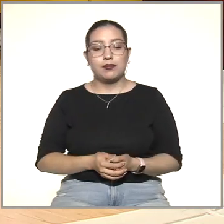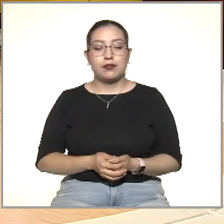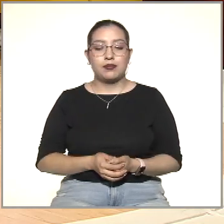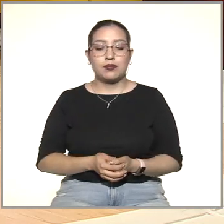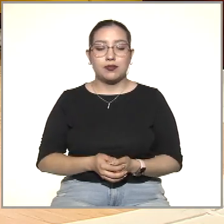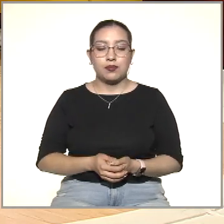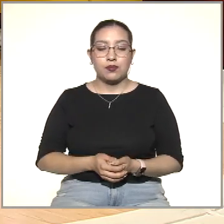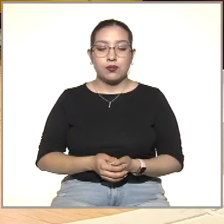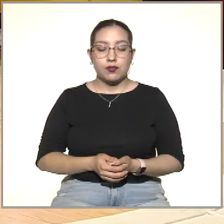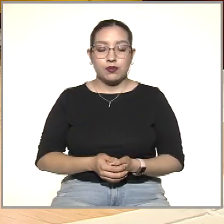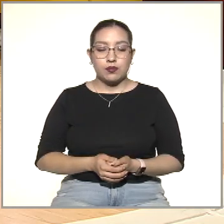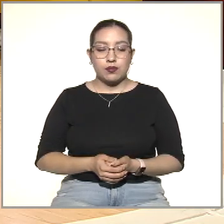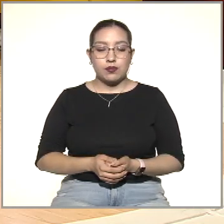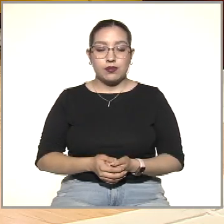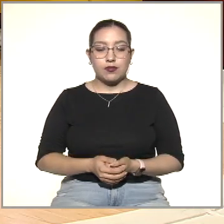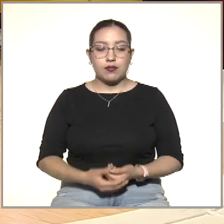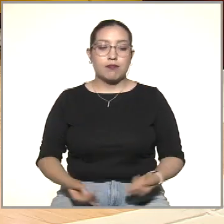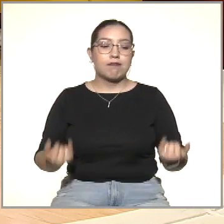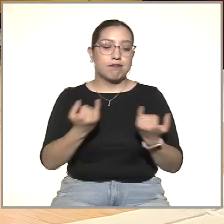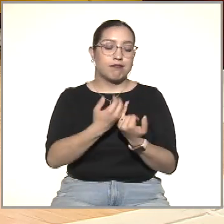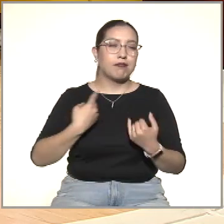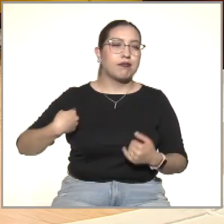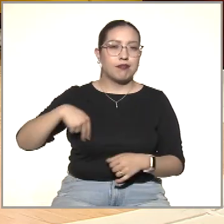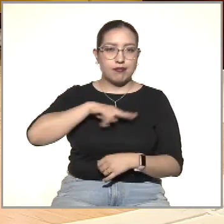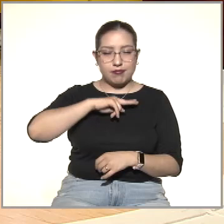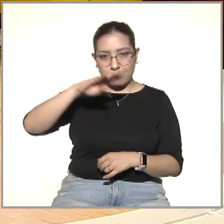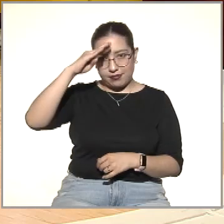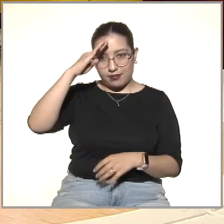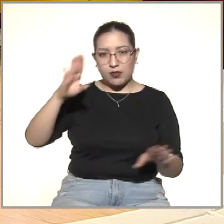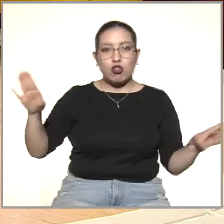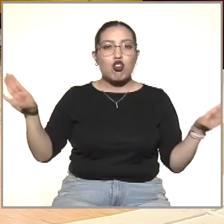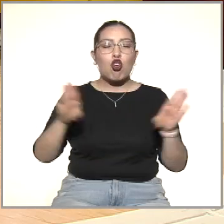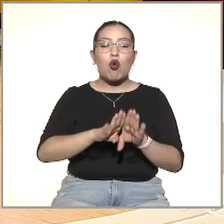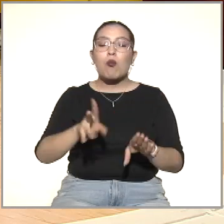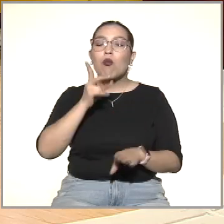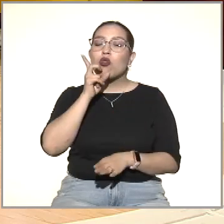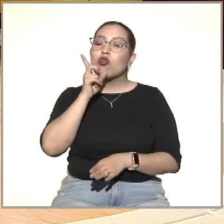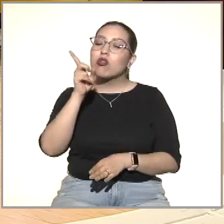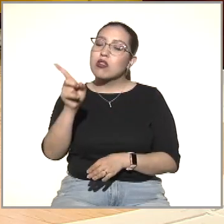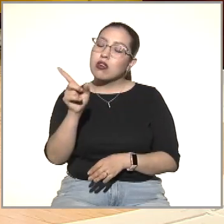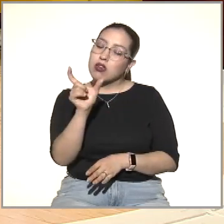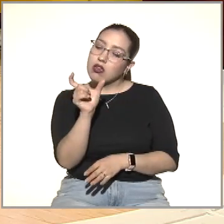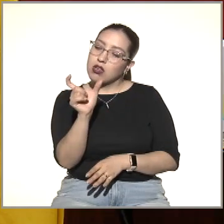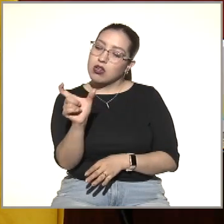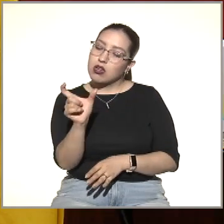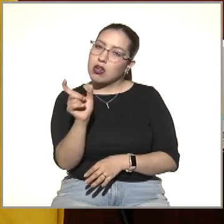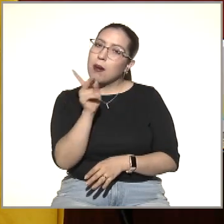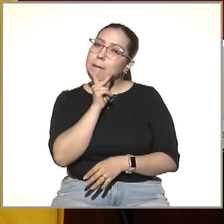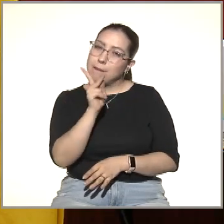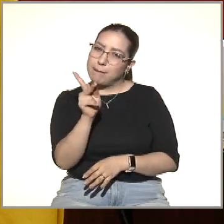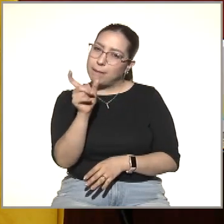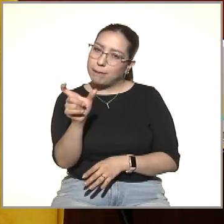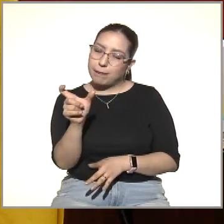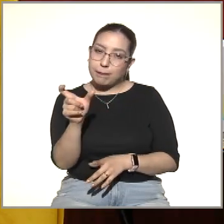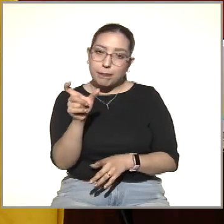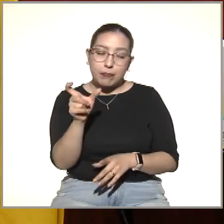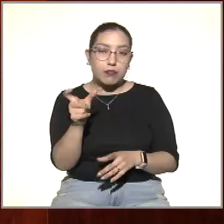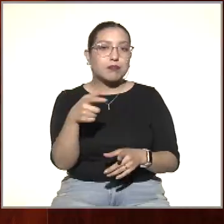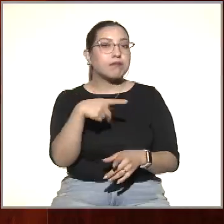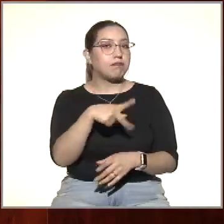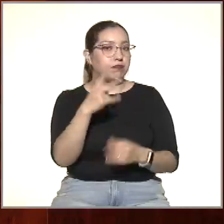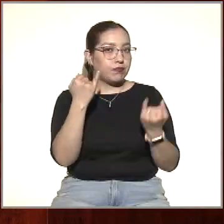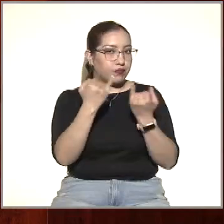nosotros podemos pensar en qué estamos diciendo y cómo lo estamos diciendo, que es un proceso muy complejo porque es